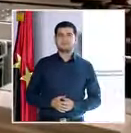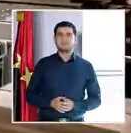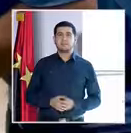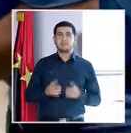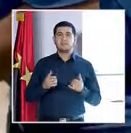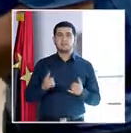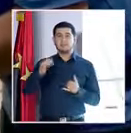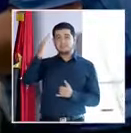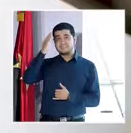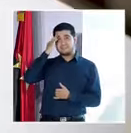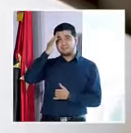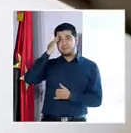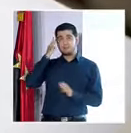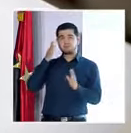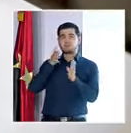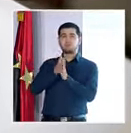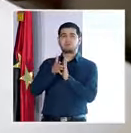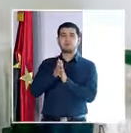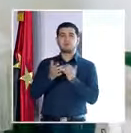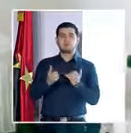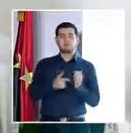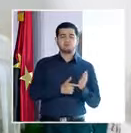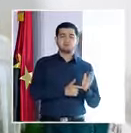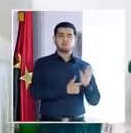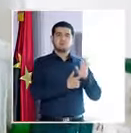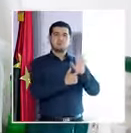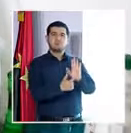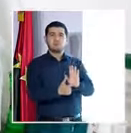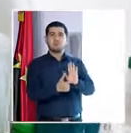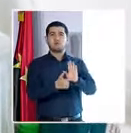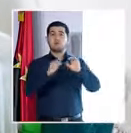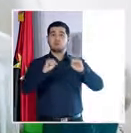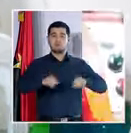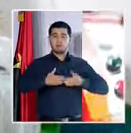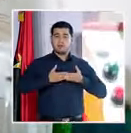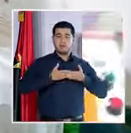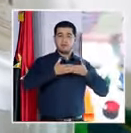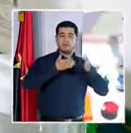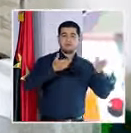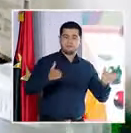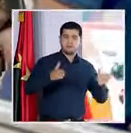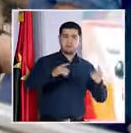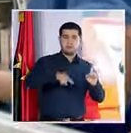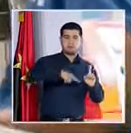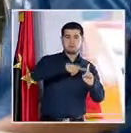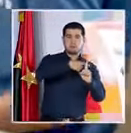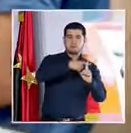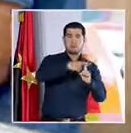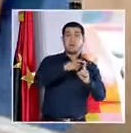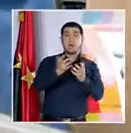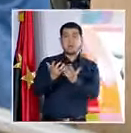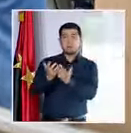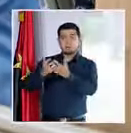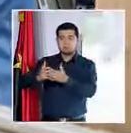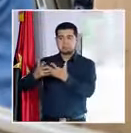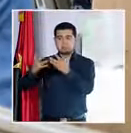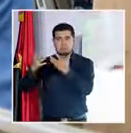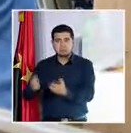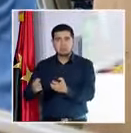futuro del sector económico de la región. Es así como otorgamos el mayor apoyo y facilitamos el acceso de oportunidades para Capital Semilla